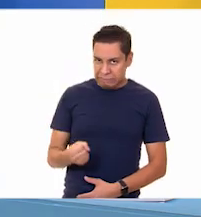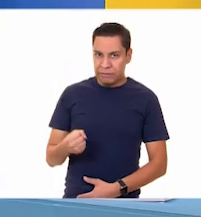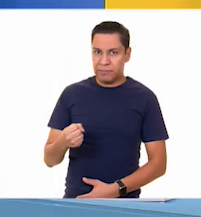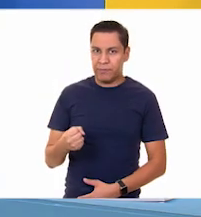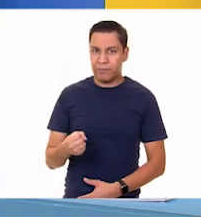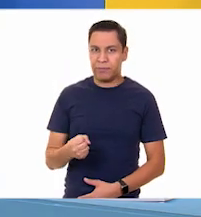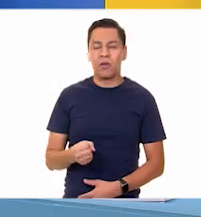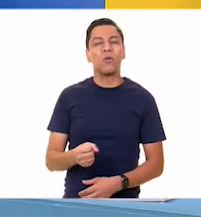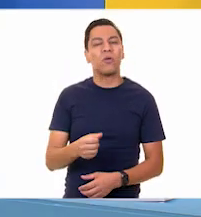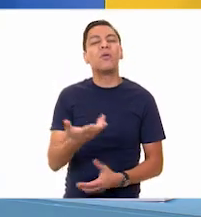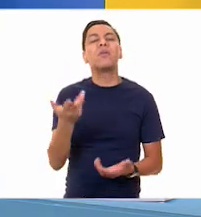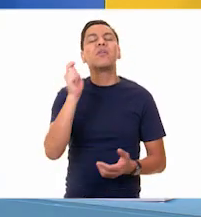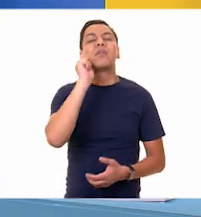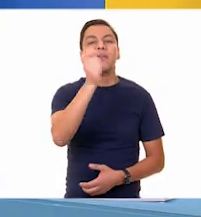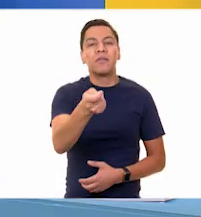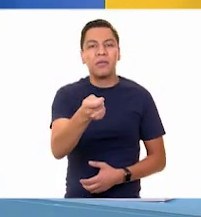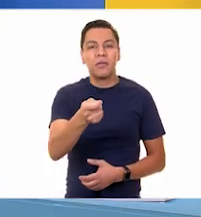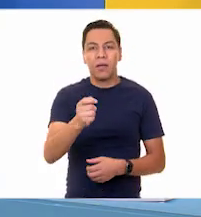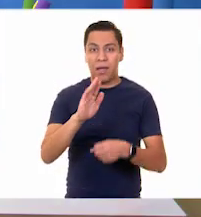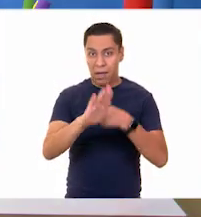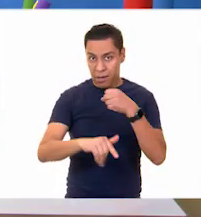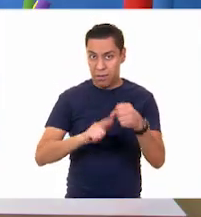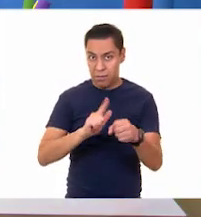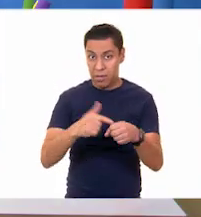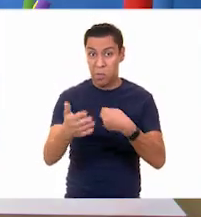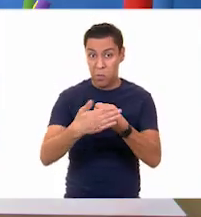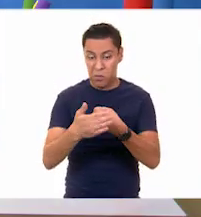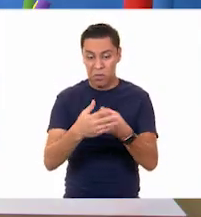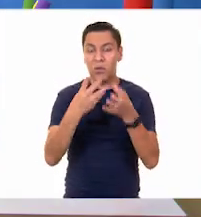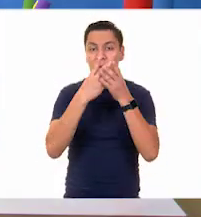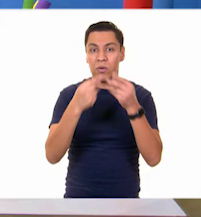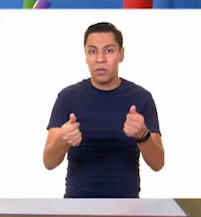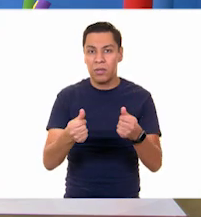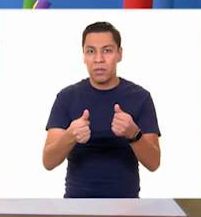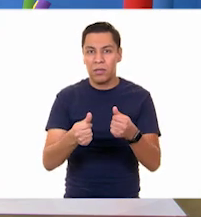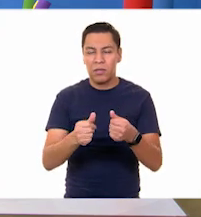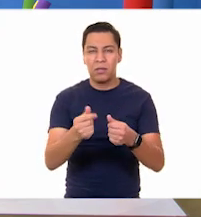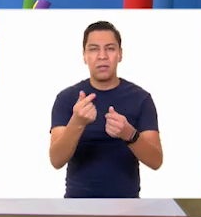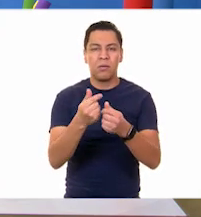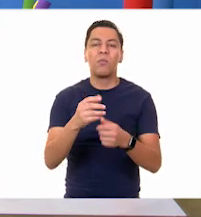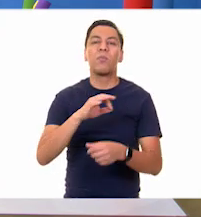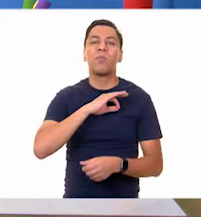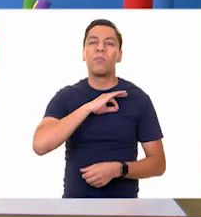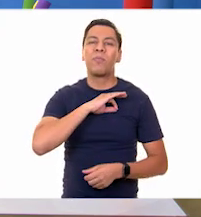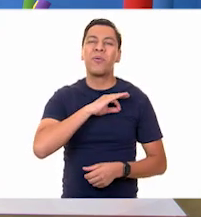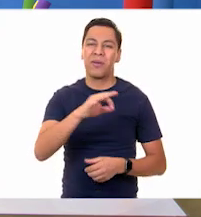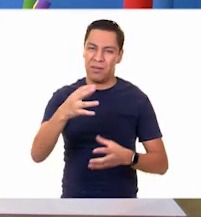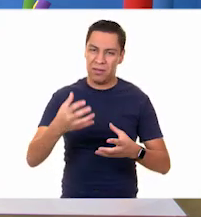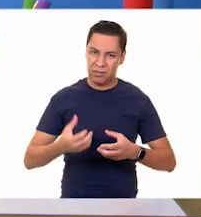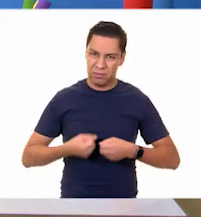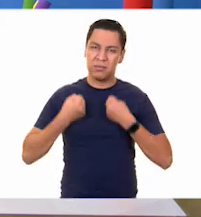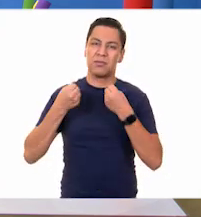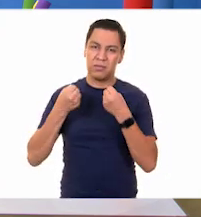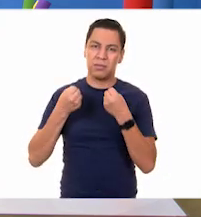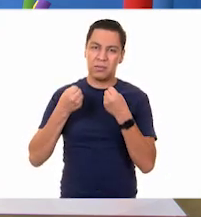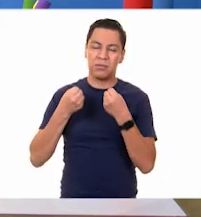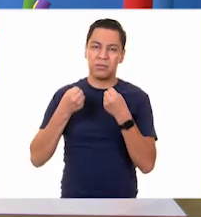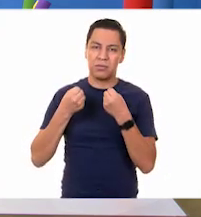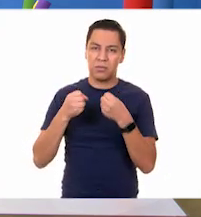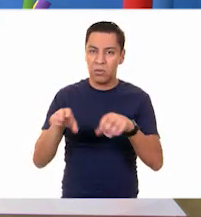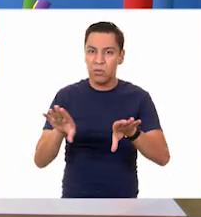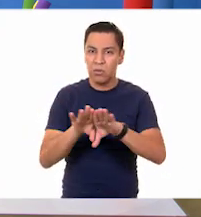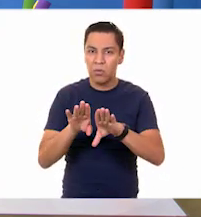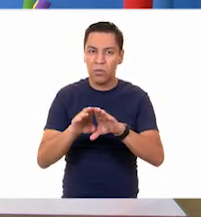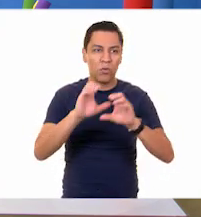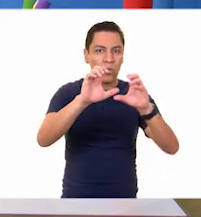aún estamos a tiempo para evitar más extinciones. Maestra, ahora que estamos hablando sobre los principales impactos ambientales,